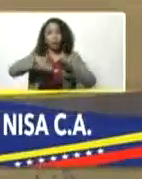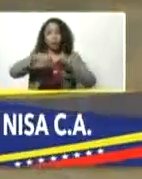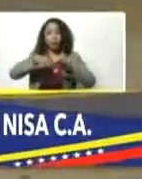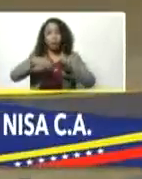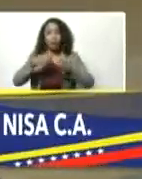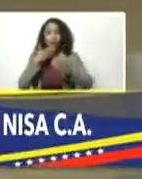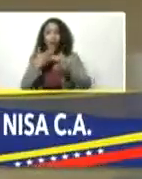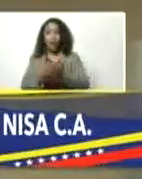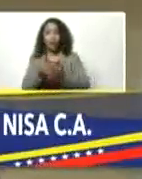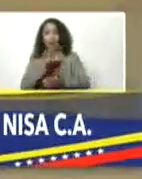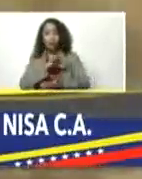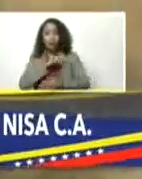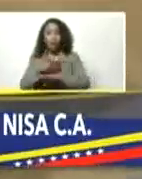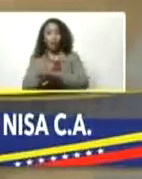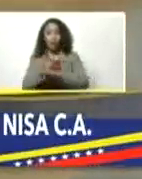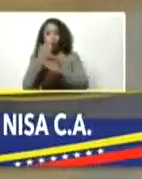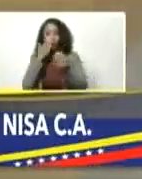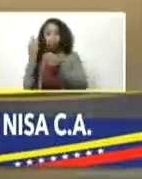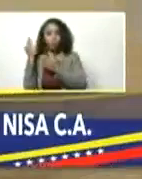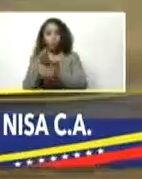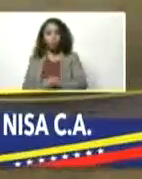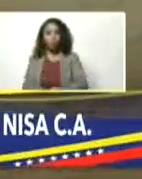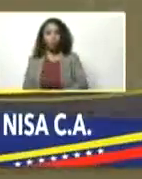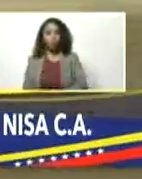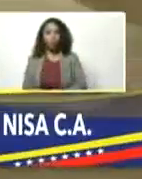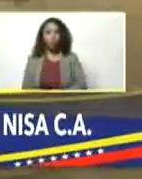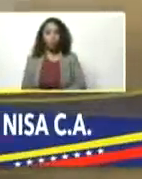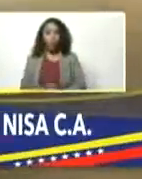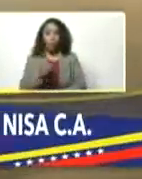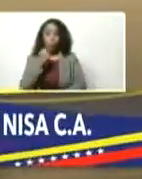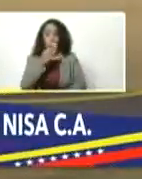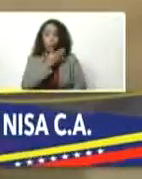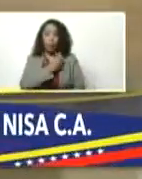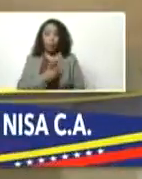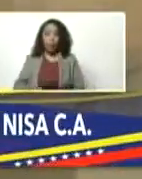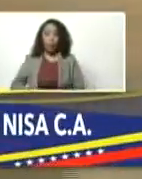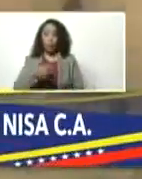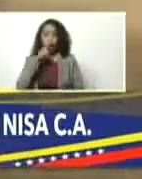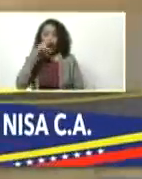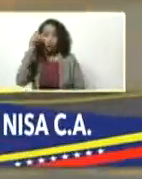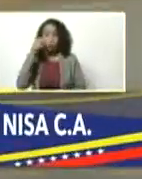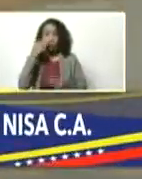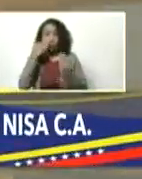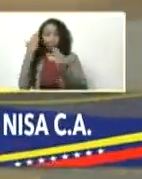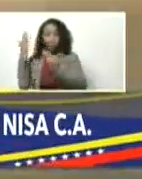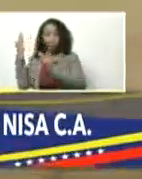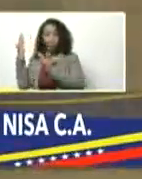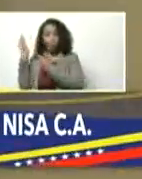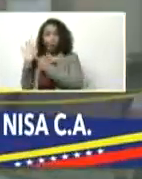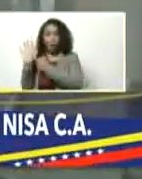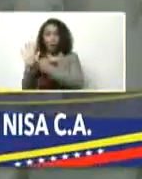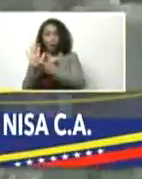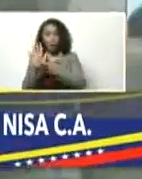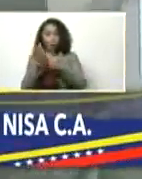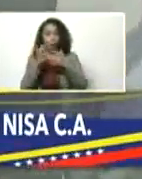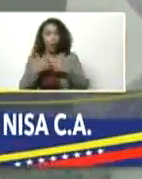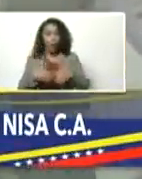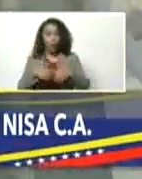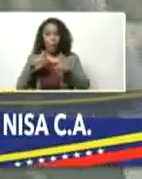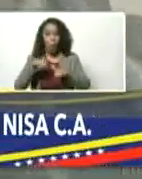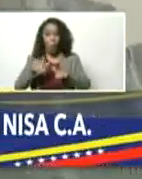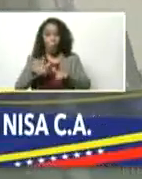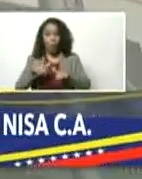Gracias, señor gobernador. Bueno, presidente Nicolás Maduro, como puede ver, ejemplos como esta empresa están aquí